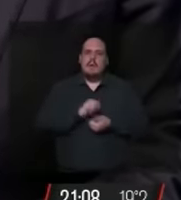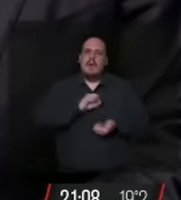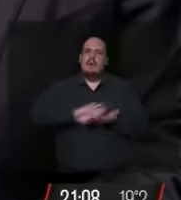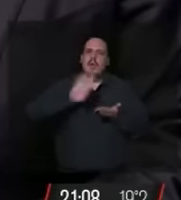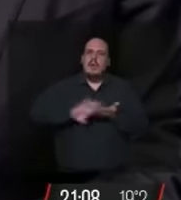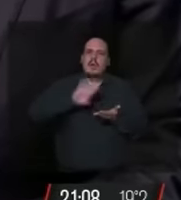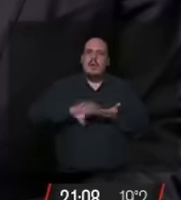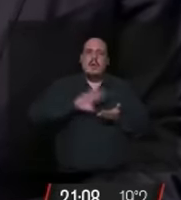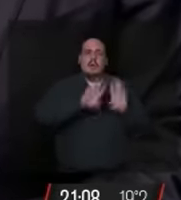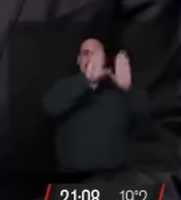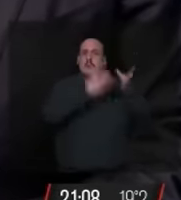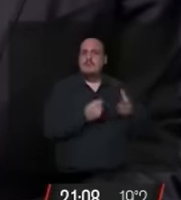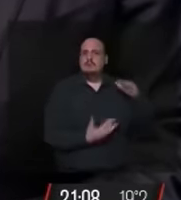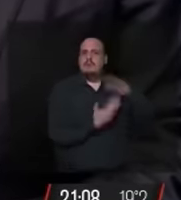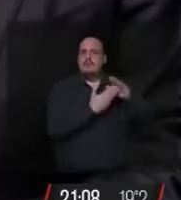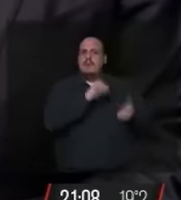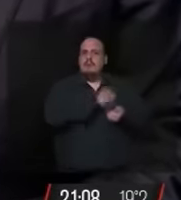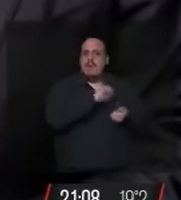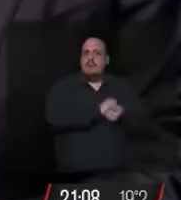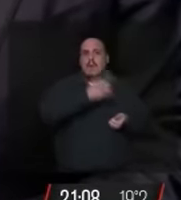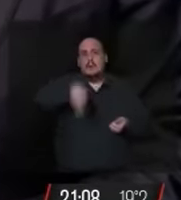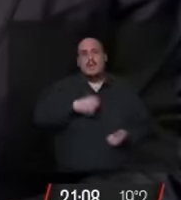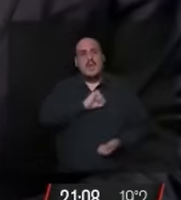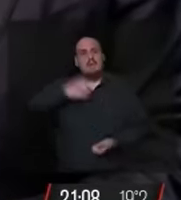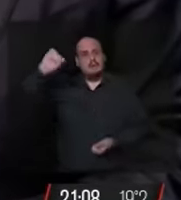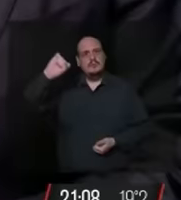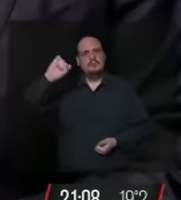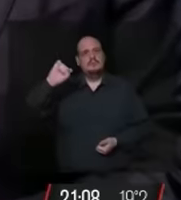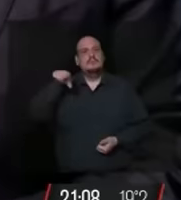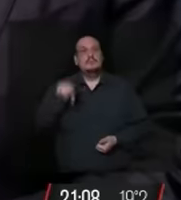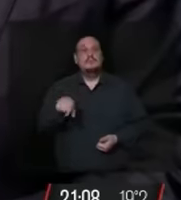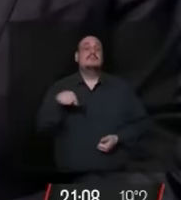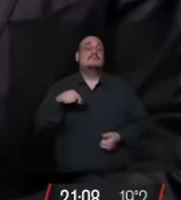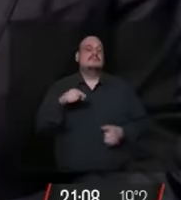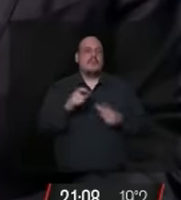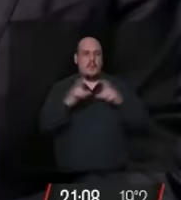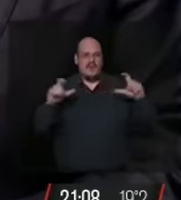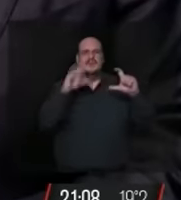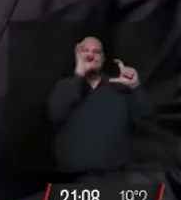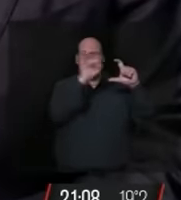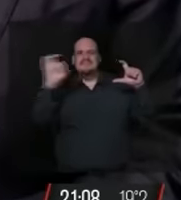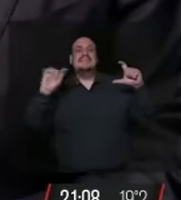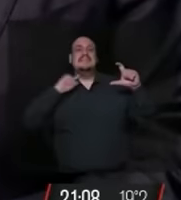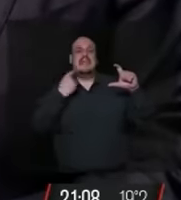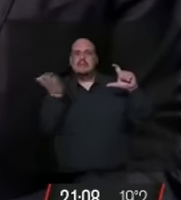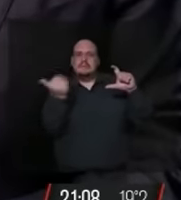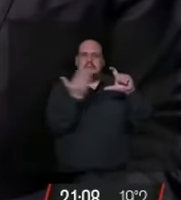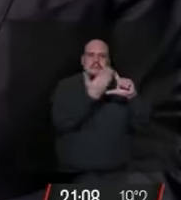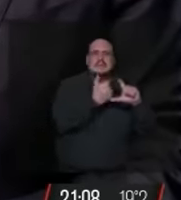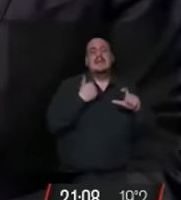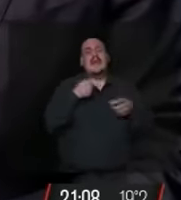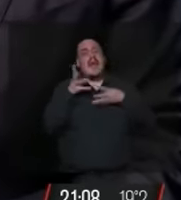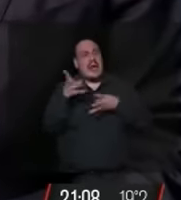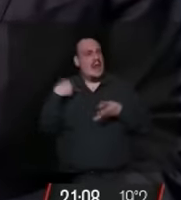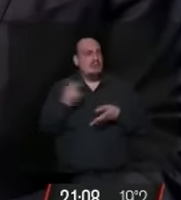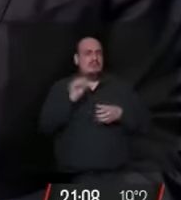Central e imprimir billetes. Eso genera inflación. De hecho, le hemos quitado 13 ceros a la moneda, tuvimos 2 hiperinflaciones sin guerra y vaya